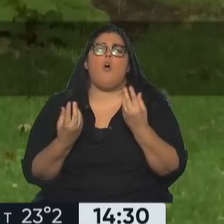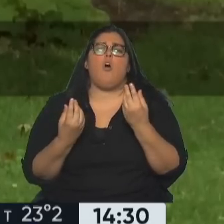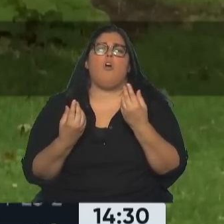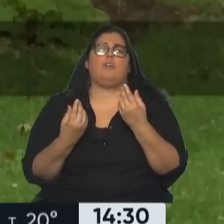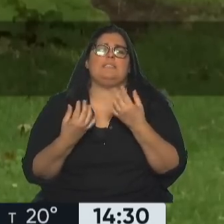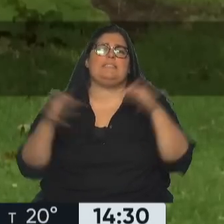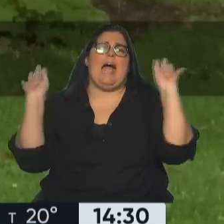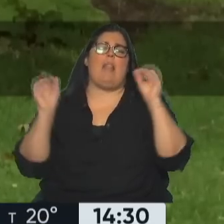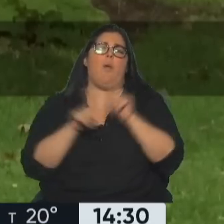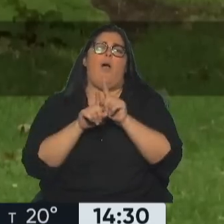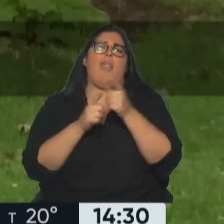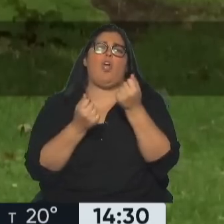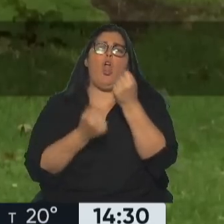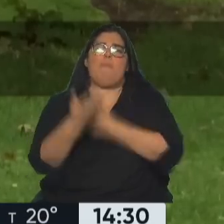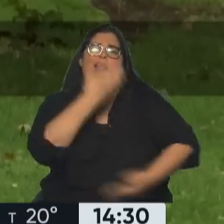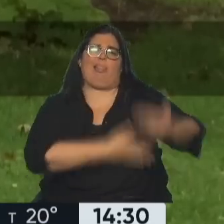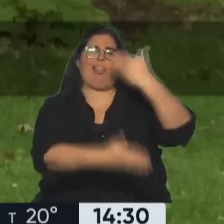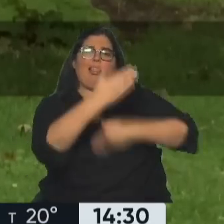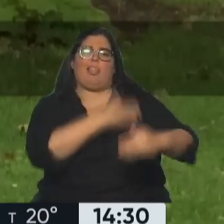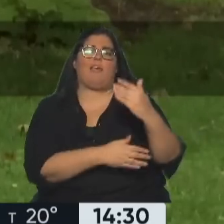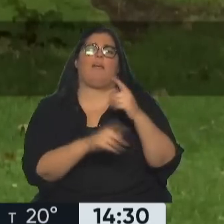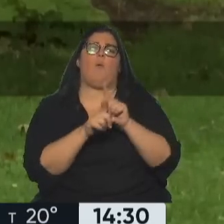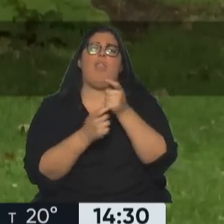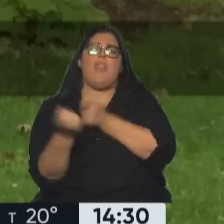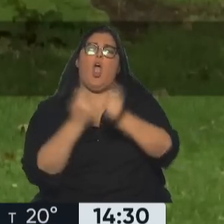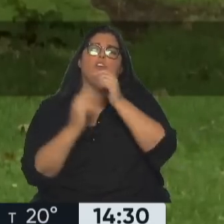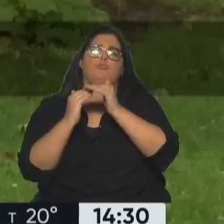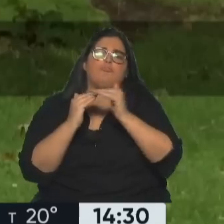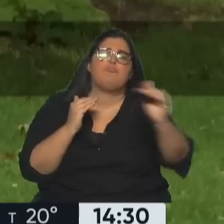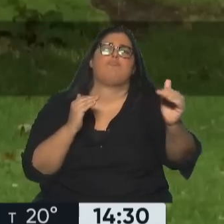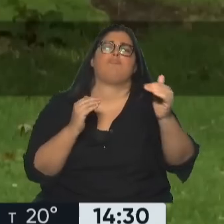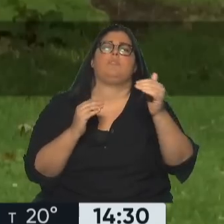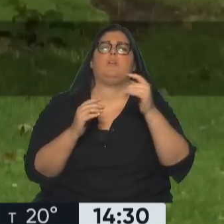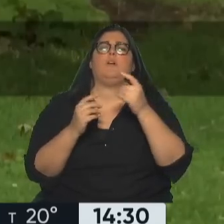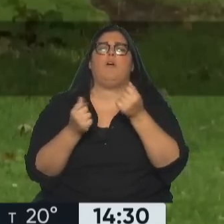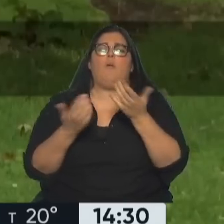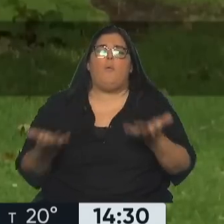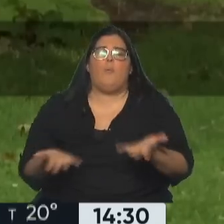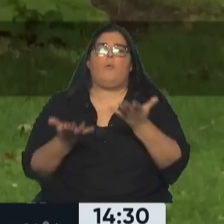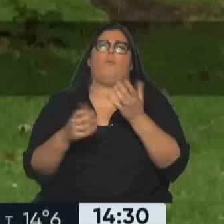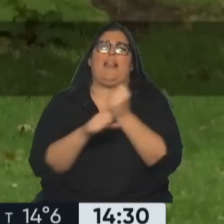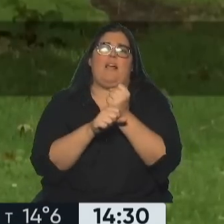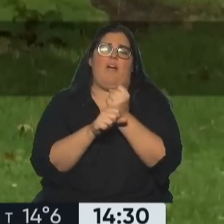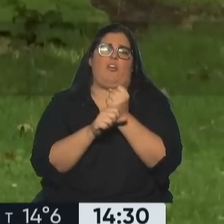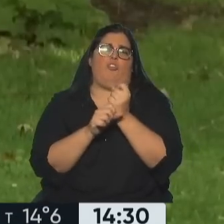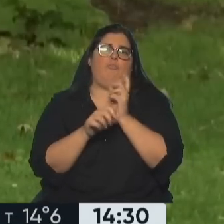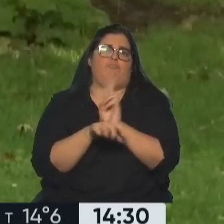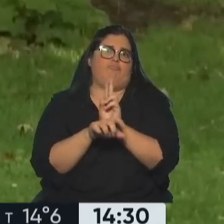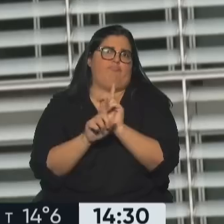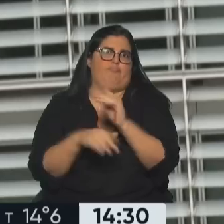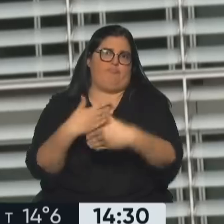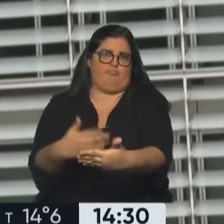eine Rezession zu verhindern, Standorte zu stabilisieren, Wertschöpfungsketten zu erhalten und Beschäftigung zu